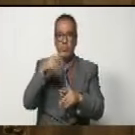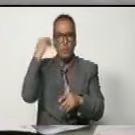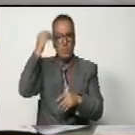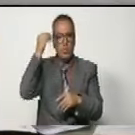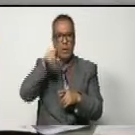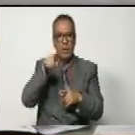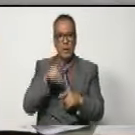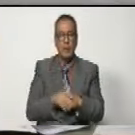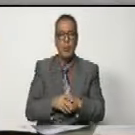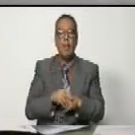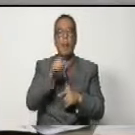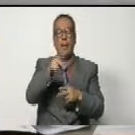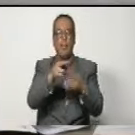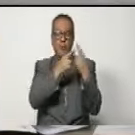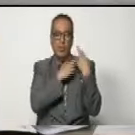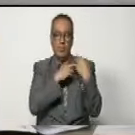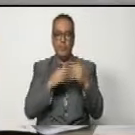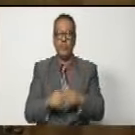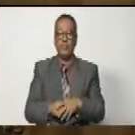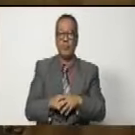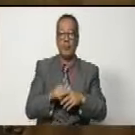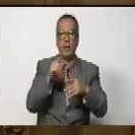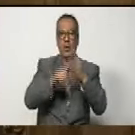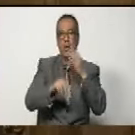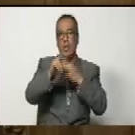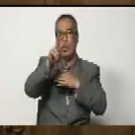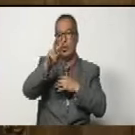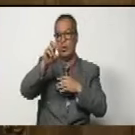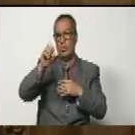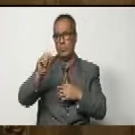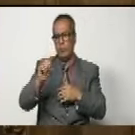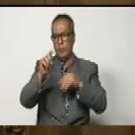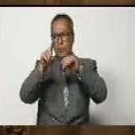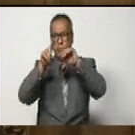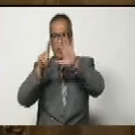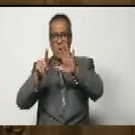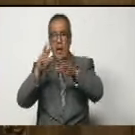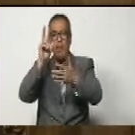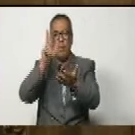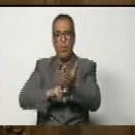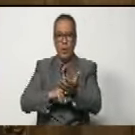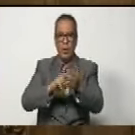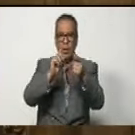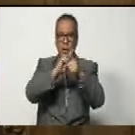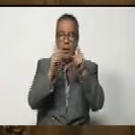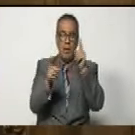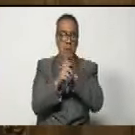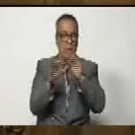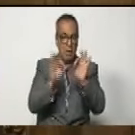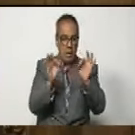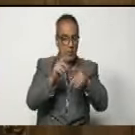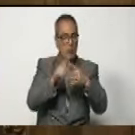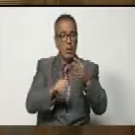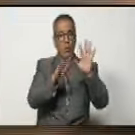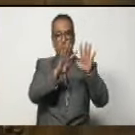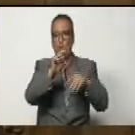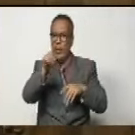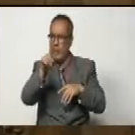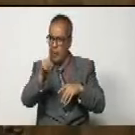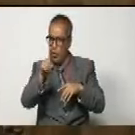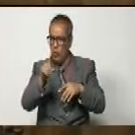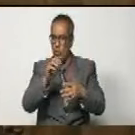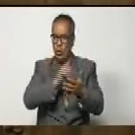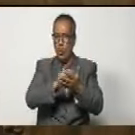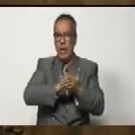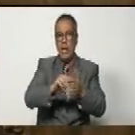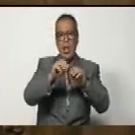consideración, aprobado. Siguiente. Su 116º, se sugiere aprobar sin modificación el contenido del artículo 91, el cual queda redactado en los